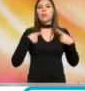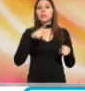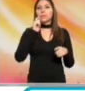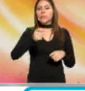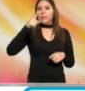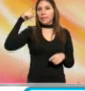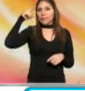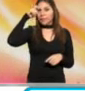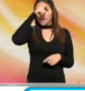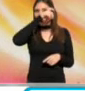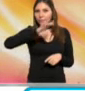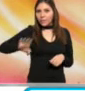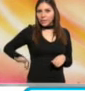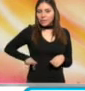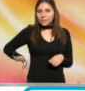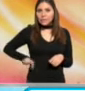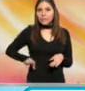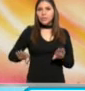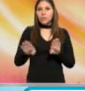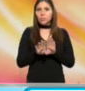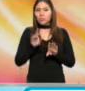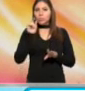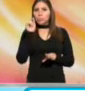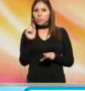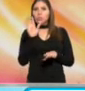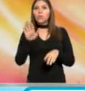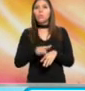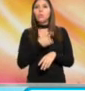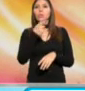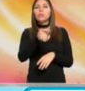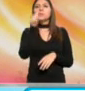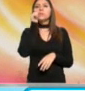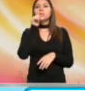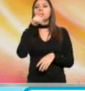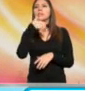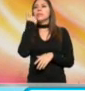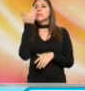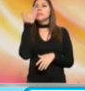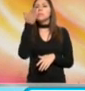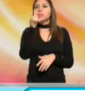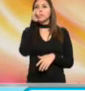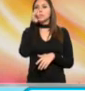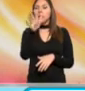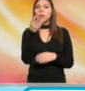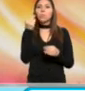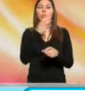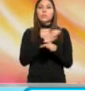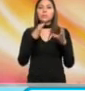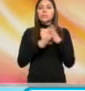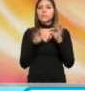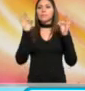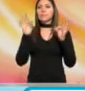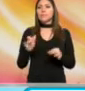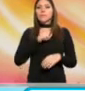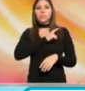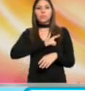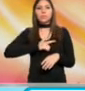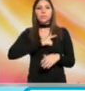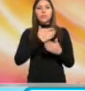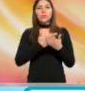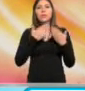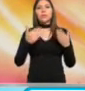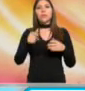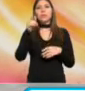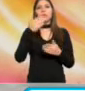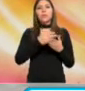poco complicada en la parte del trato, Y pero complejo, porque ¿no? es demasiado exigente. Claro. Ajá. Ok. Y lo remarca cuando hace esta